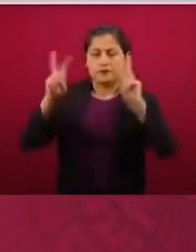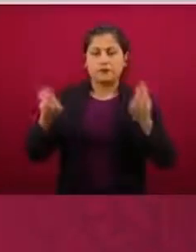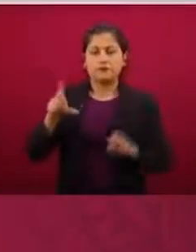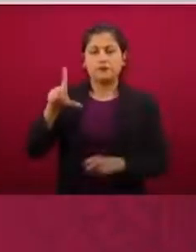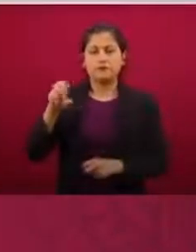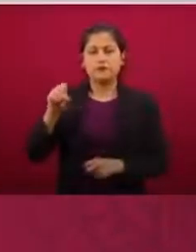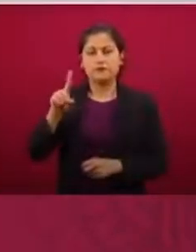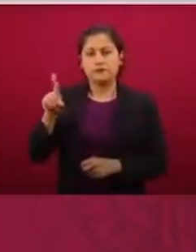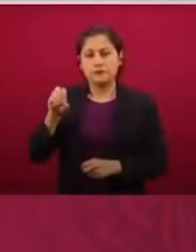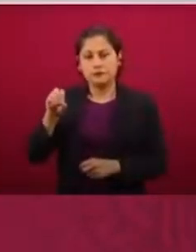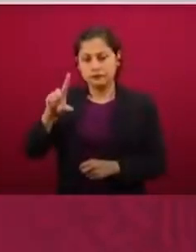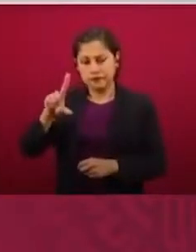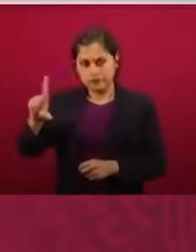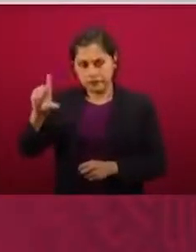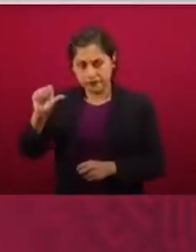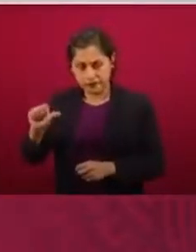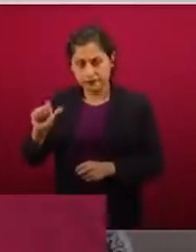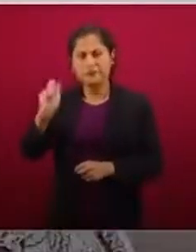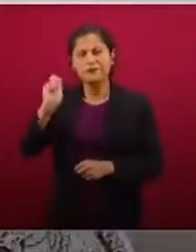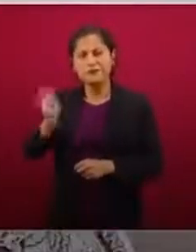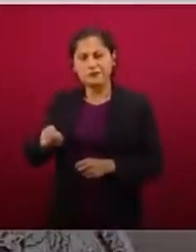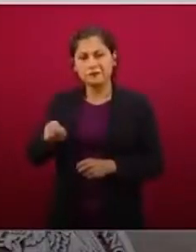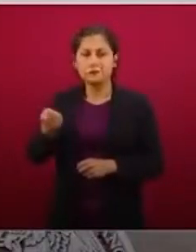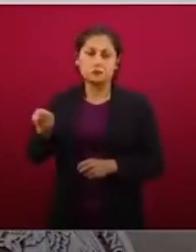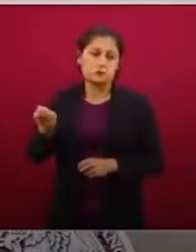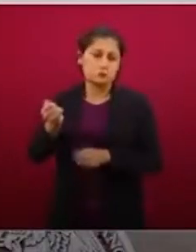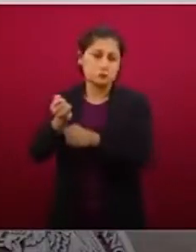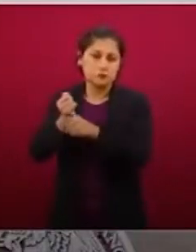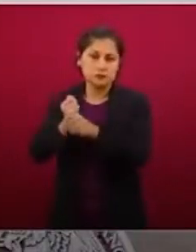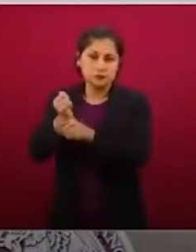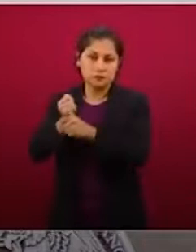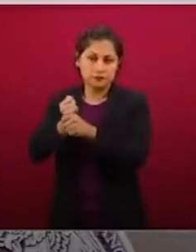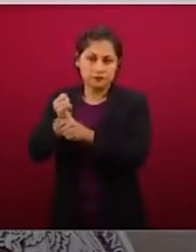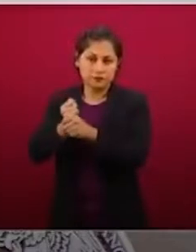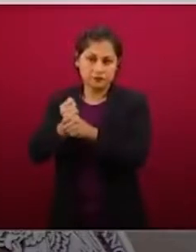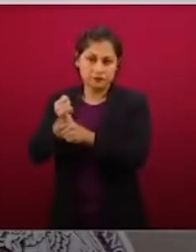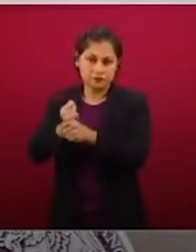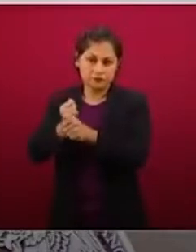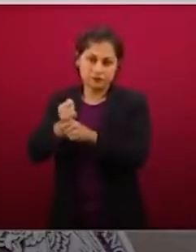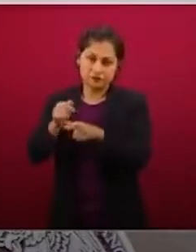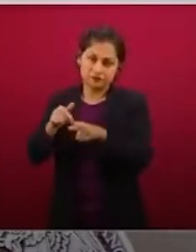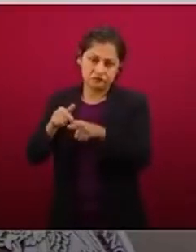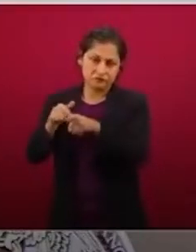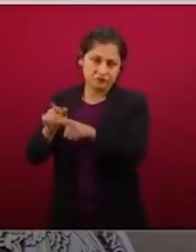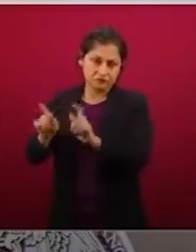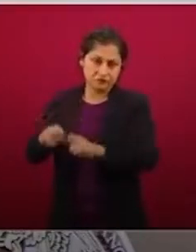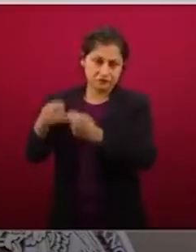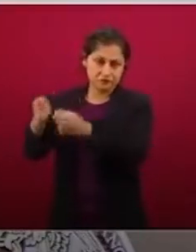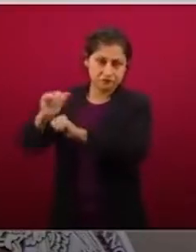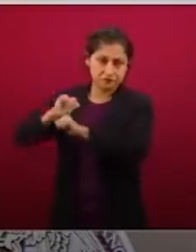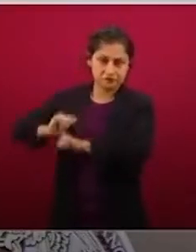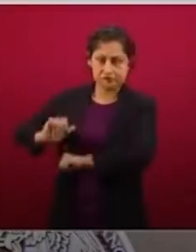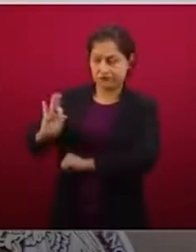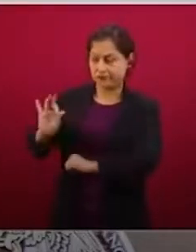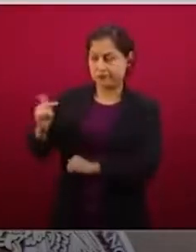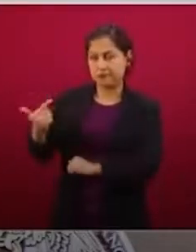pues es una investigación que está en manos de la Fiscalía.